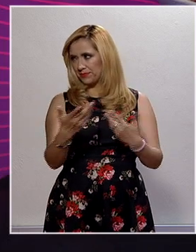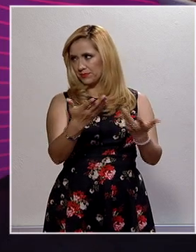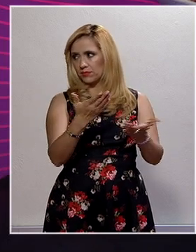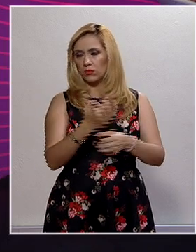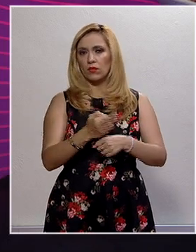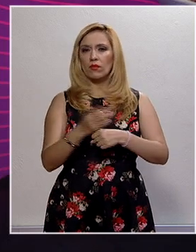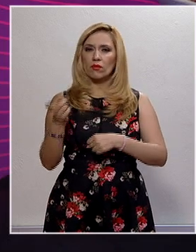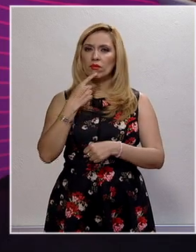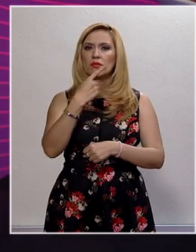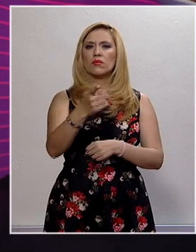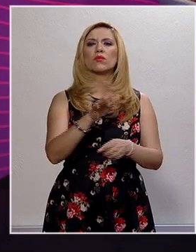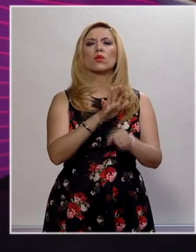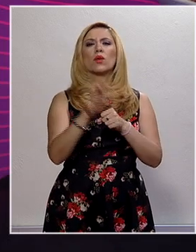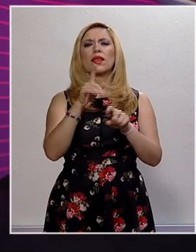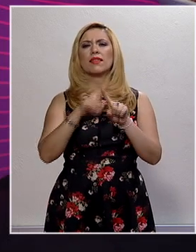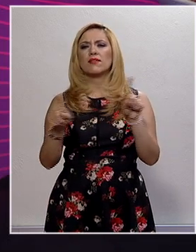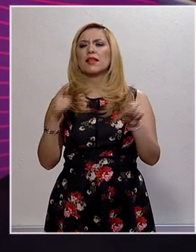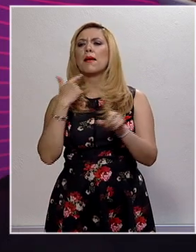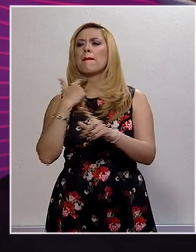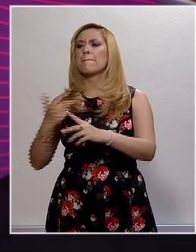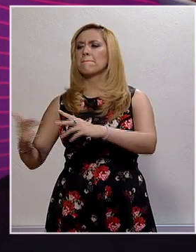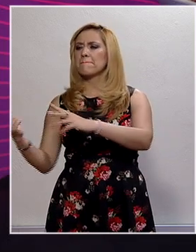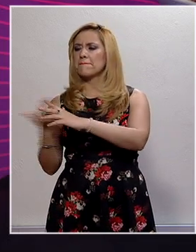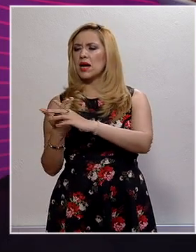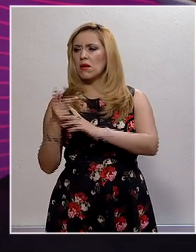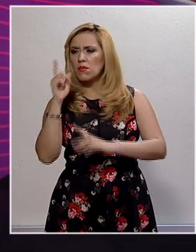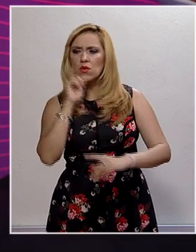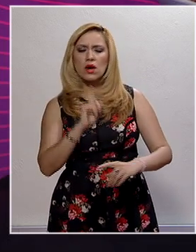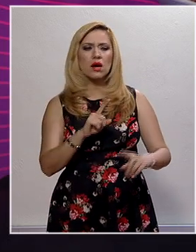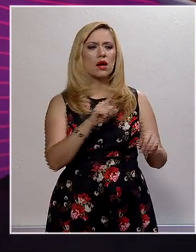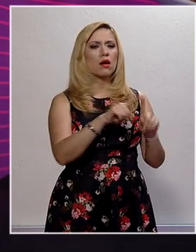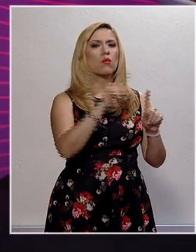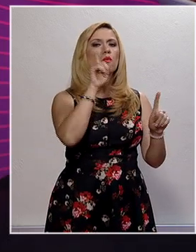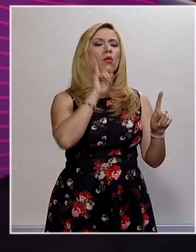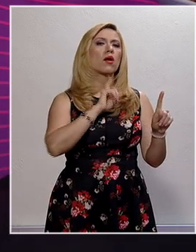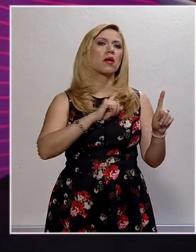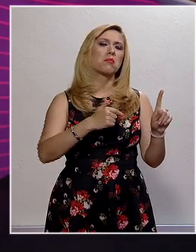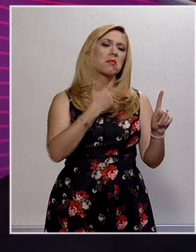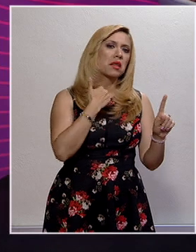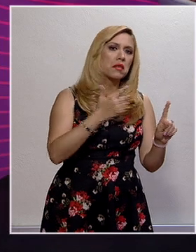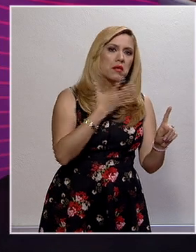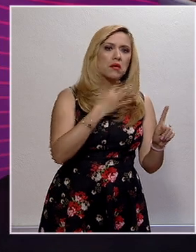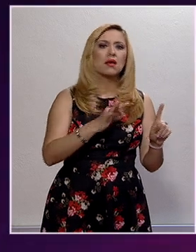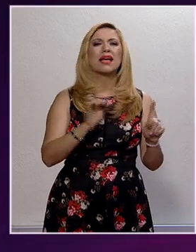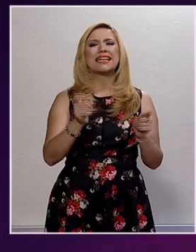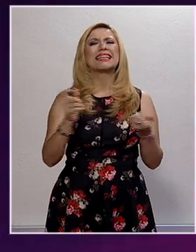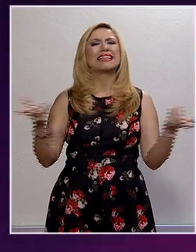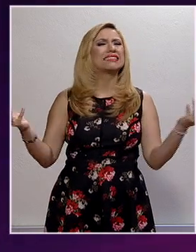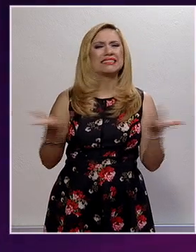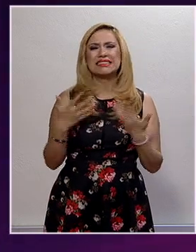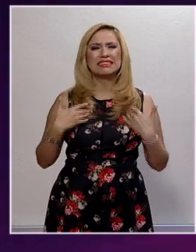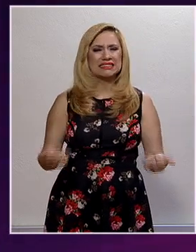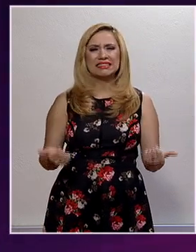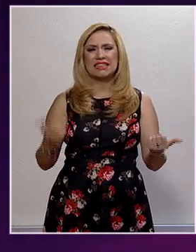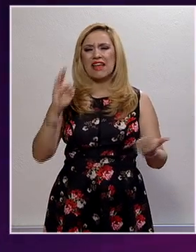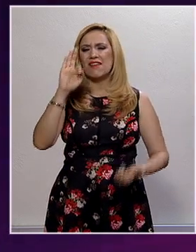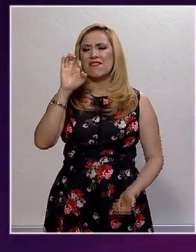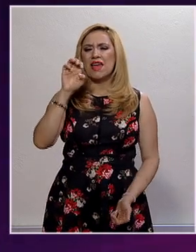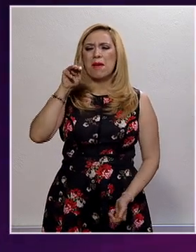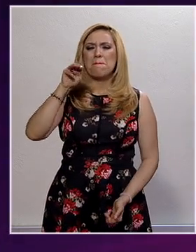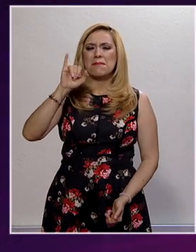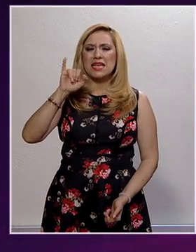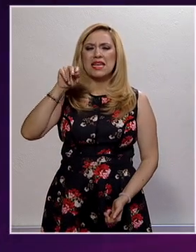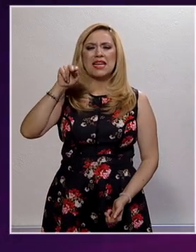un feminicidio, un femicidio, un homicidio de una mujer que no pueda calificarse como un feminicidio? Okay. La